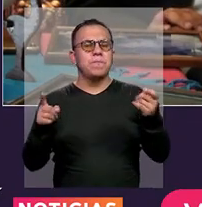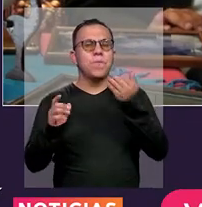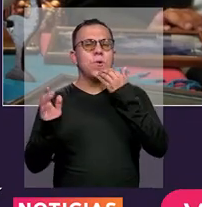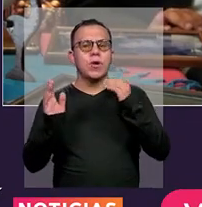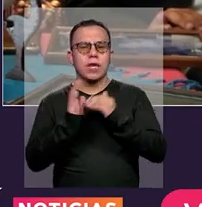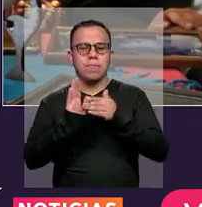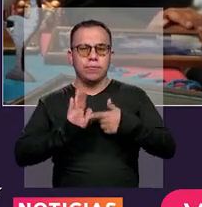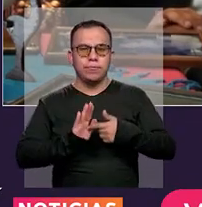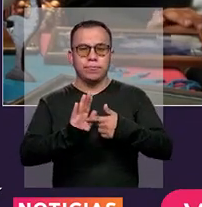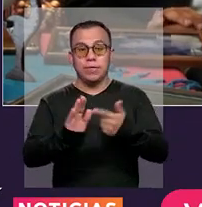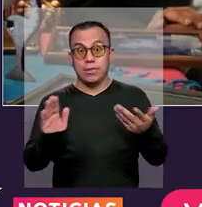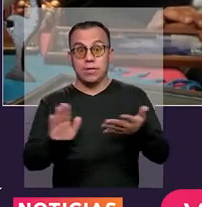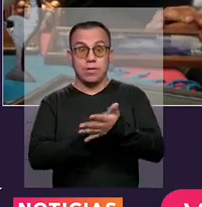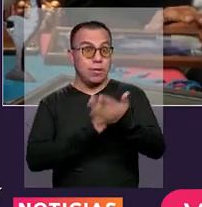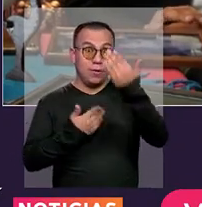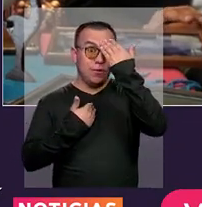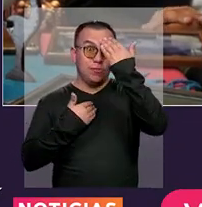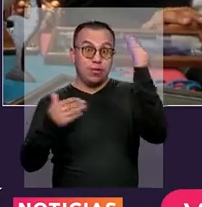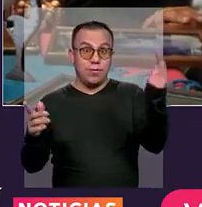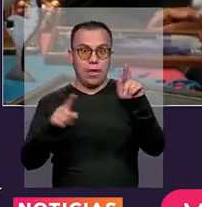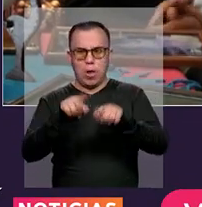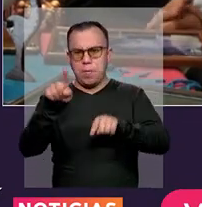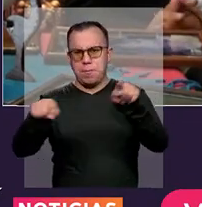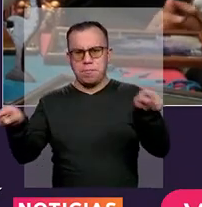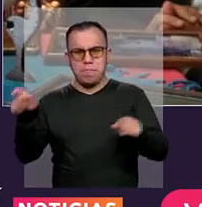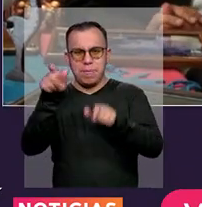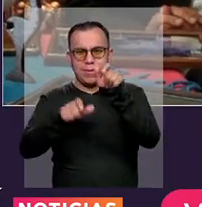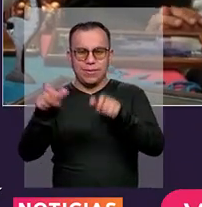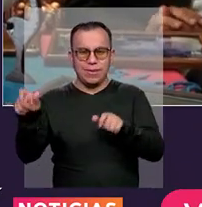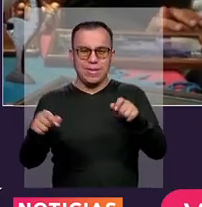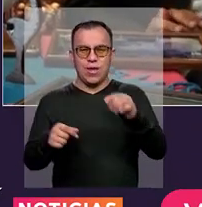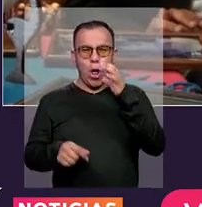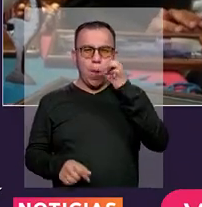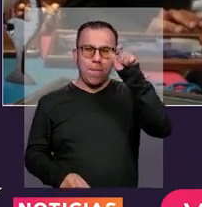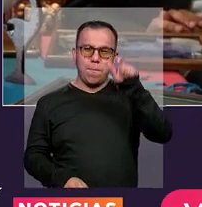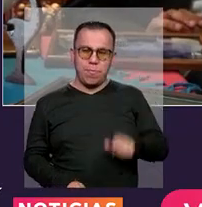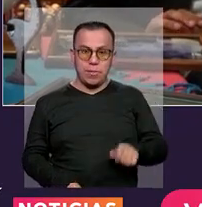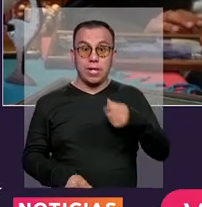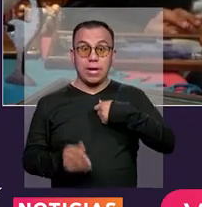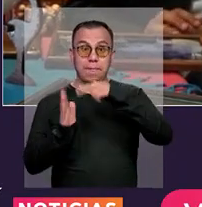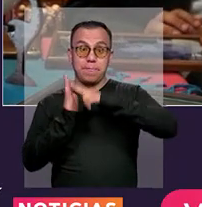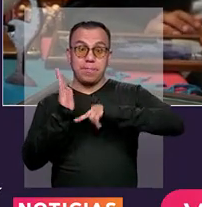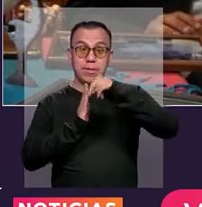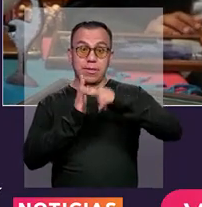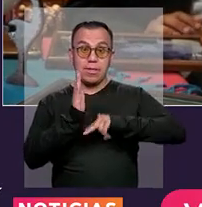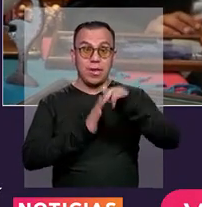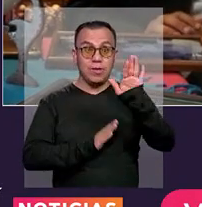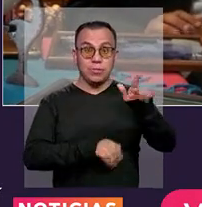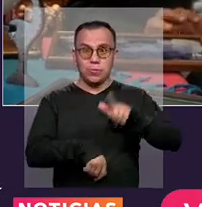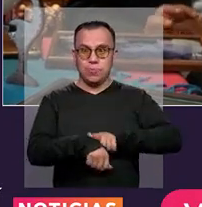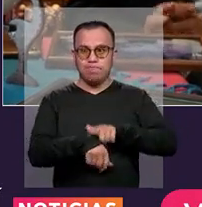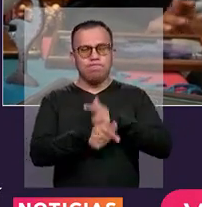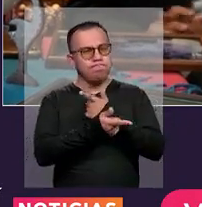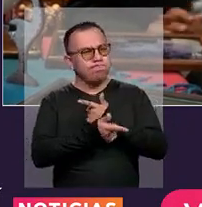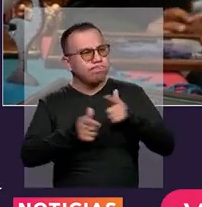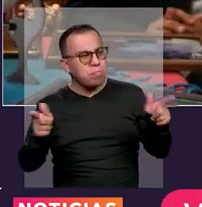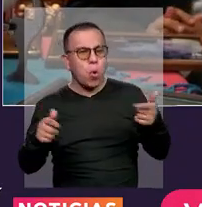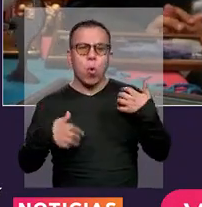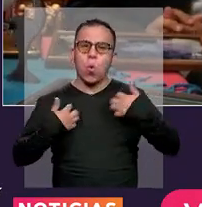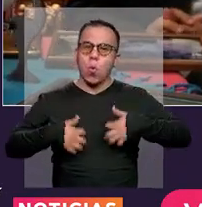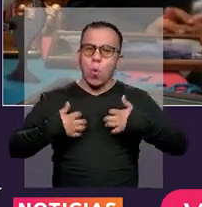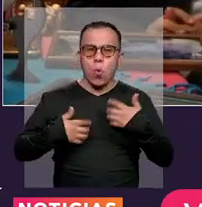ejemplo pues nadie sabía que pocas personas saben que vicente fernández pintaba en su tiempo libre en su tiempo de